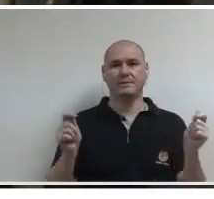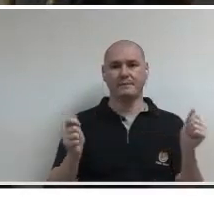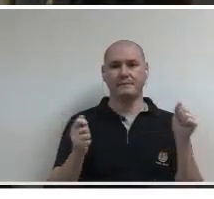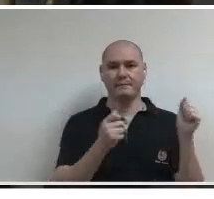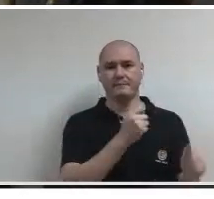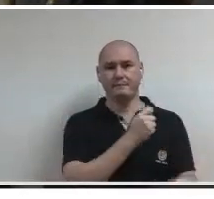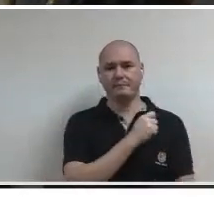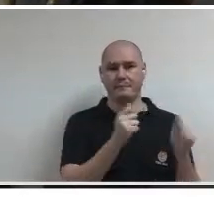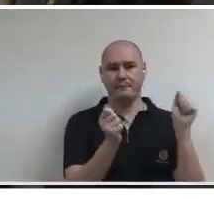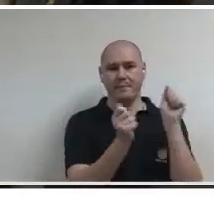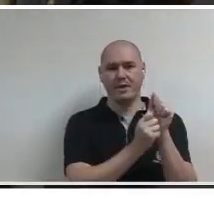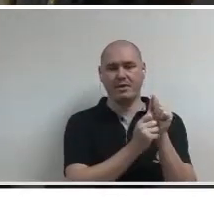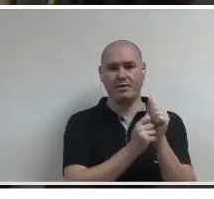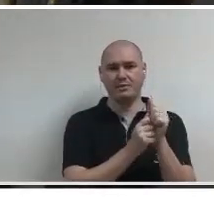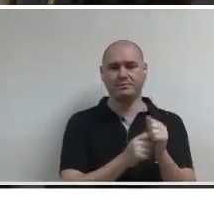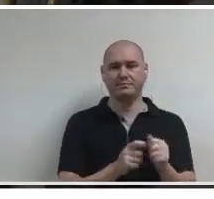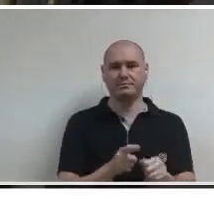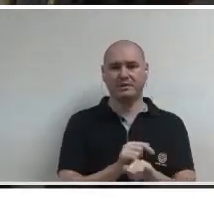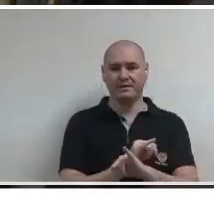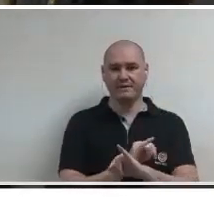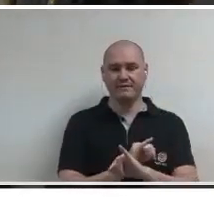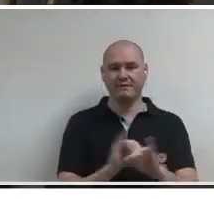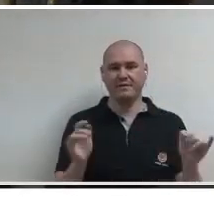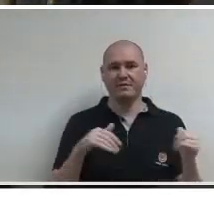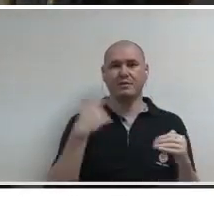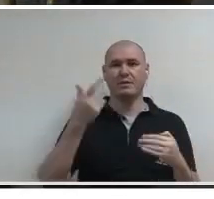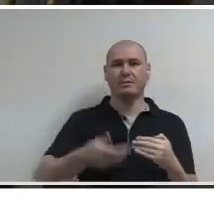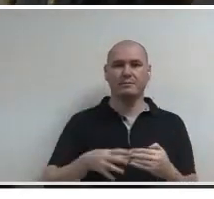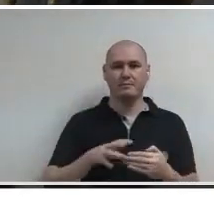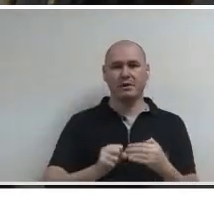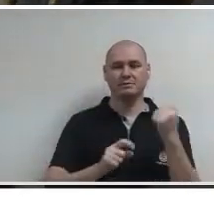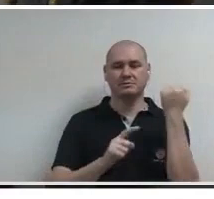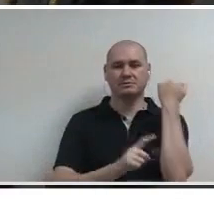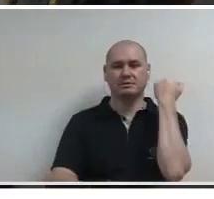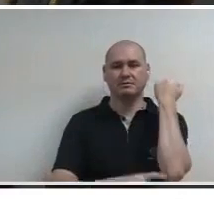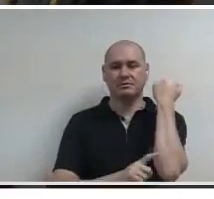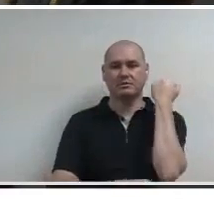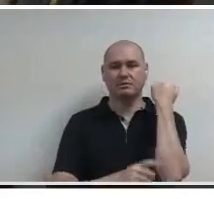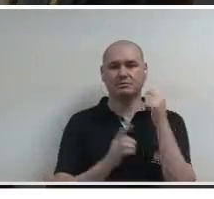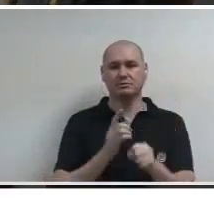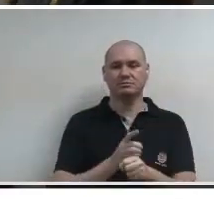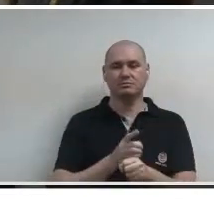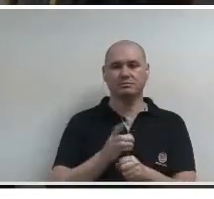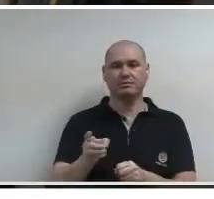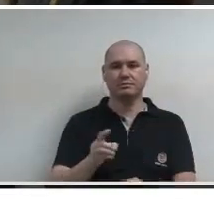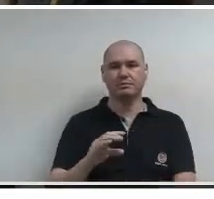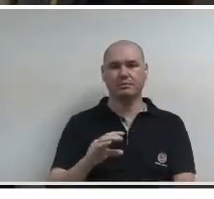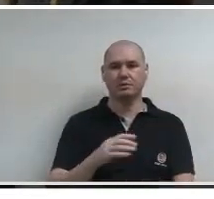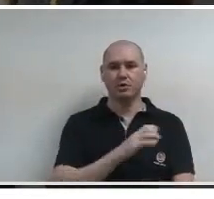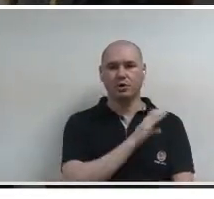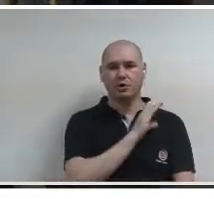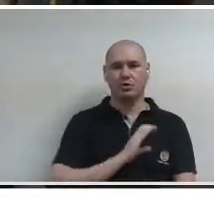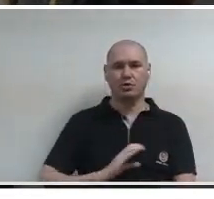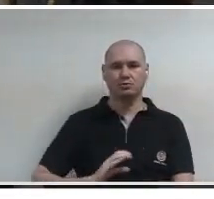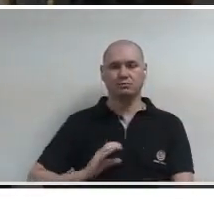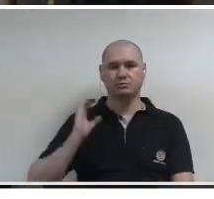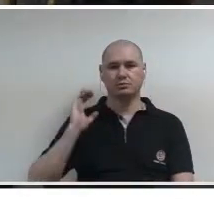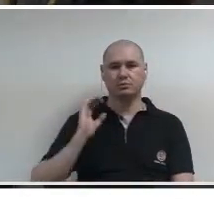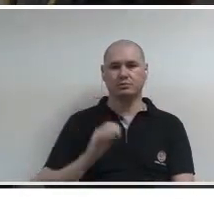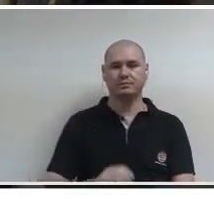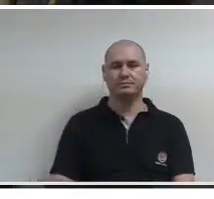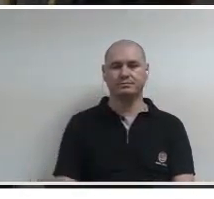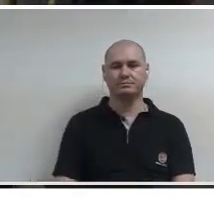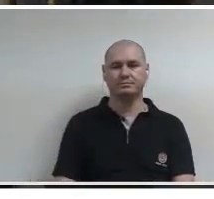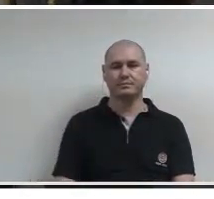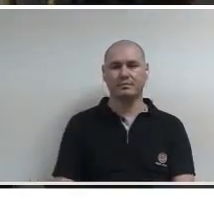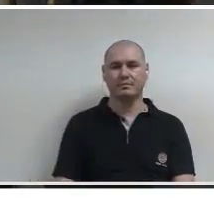muy bien. San Pedro, Catuete, a mueve. En la circunscripción judicial de Concepción. Jaupavo de San Pedro, peña,